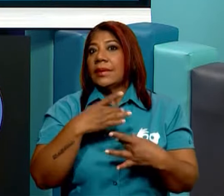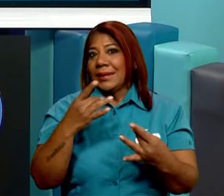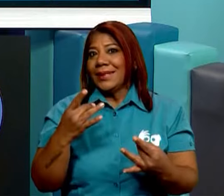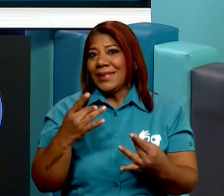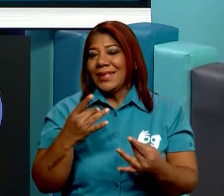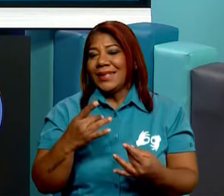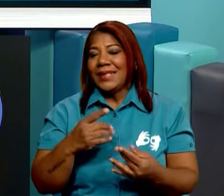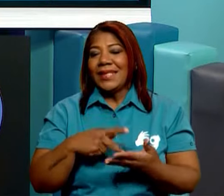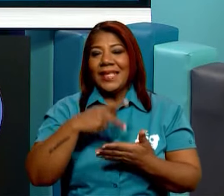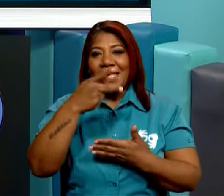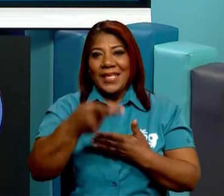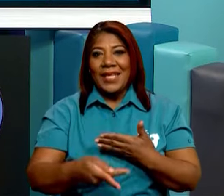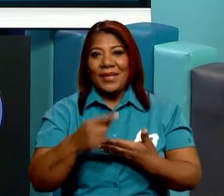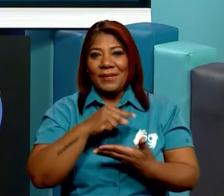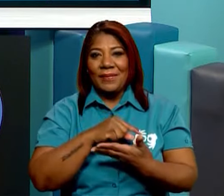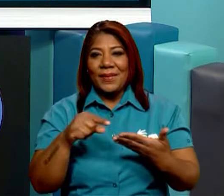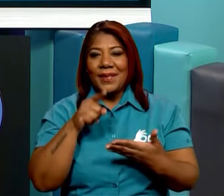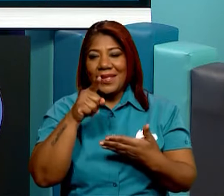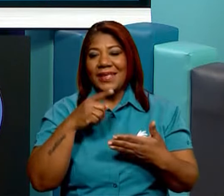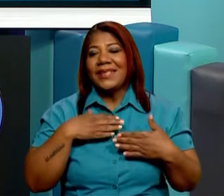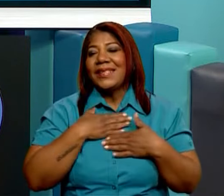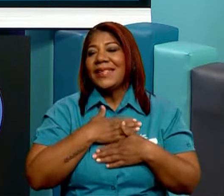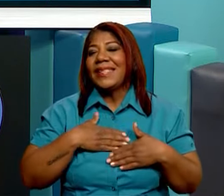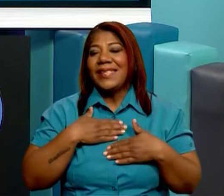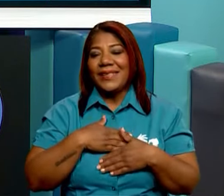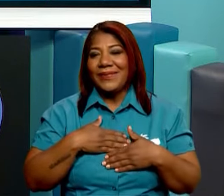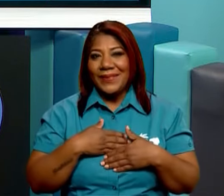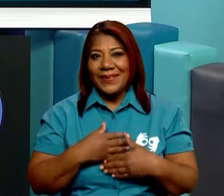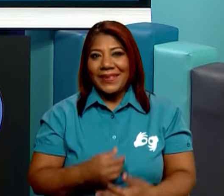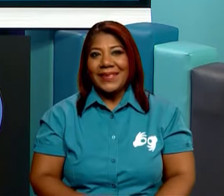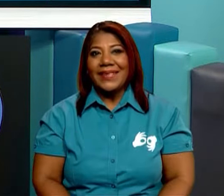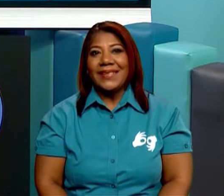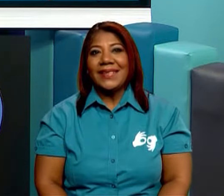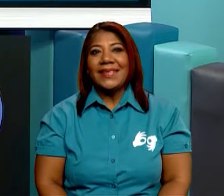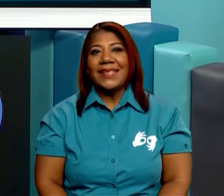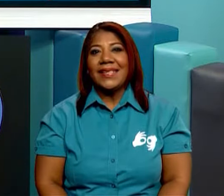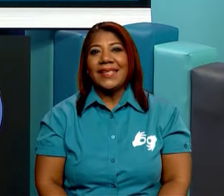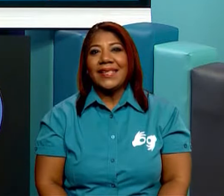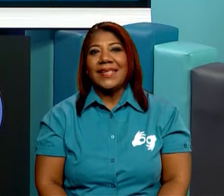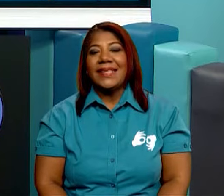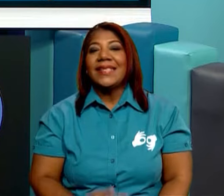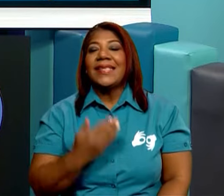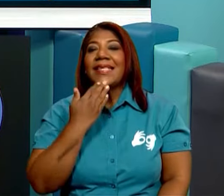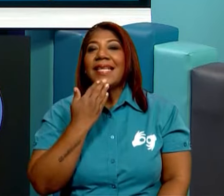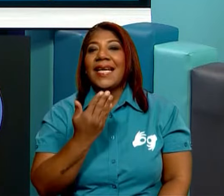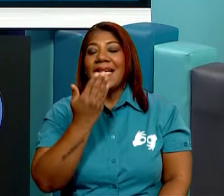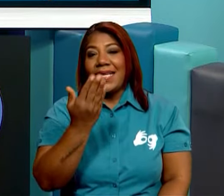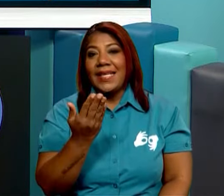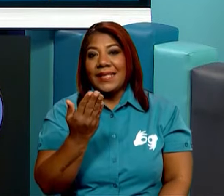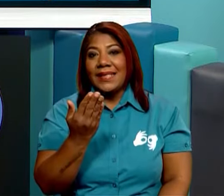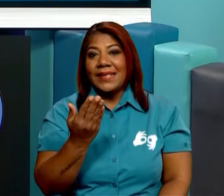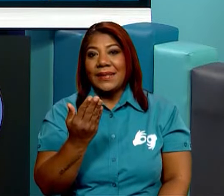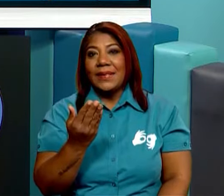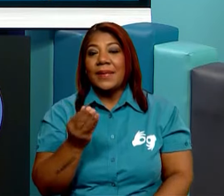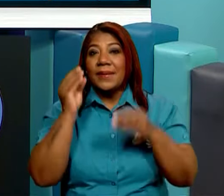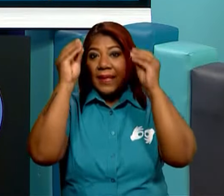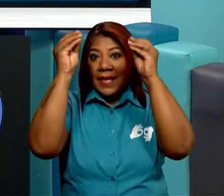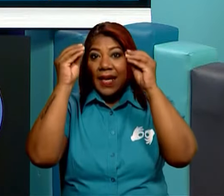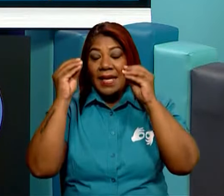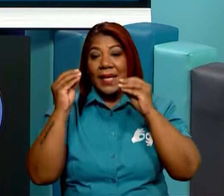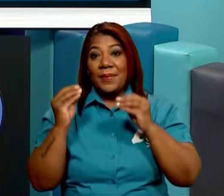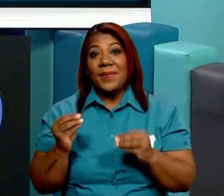a tener un tema muy, muy divertido, ¿sí? Bien, vamos entonces a agradecer a la